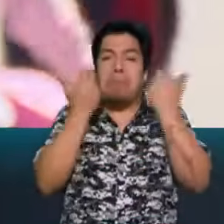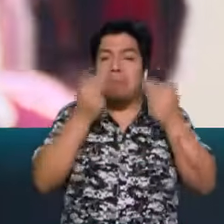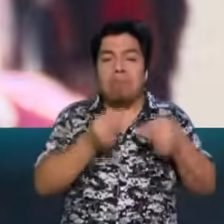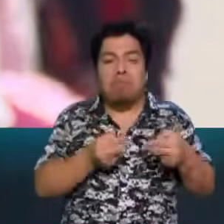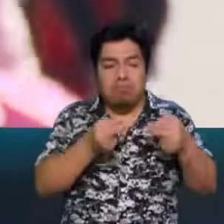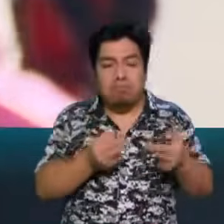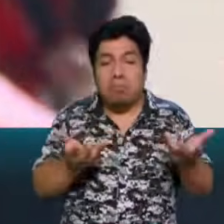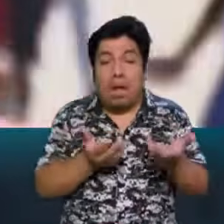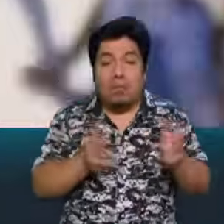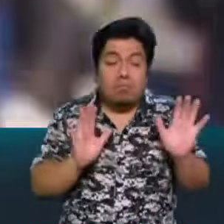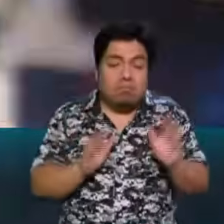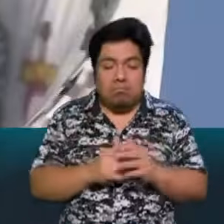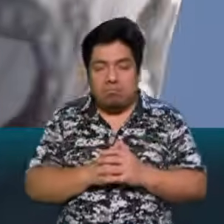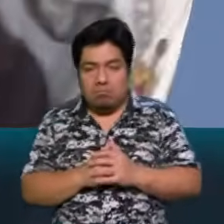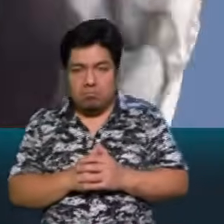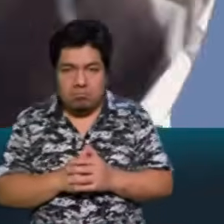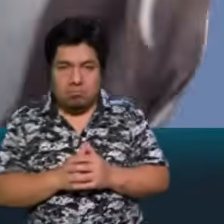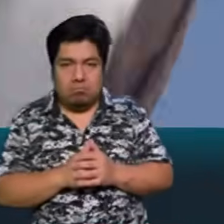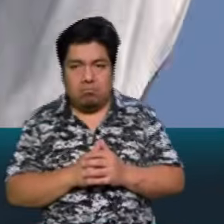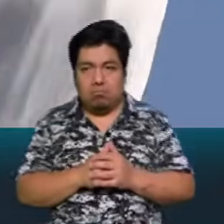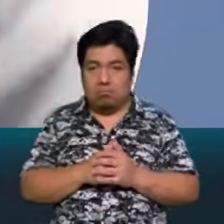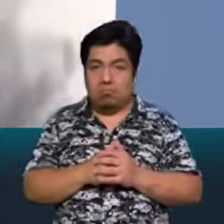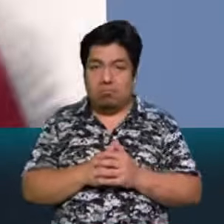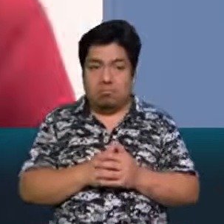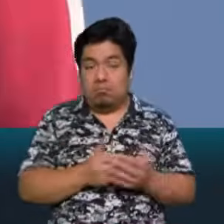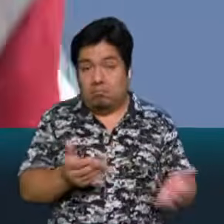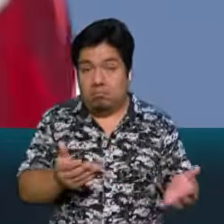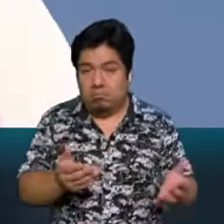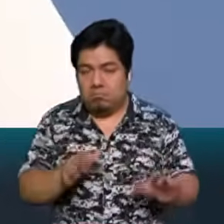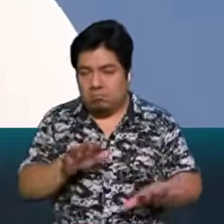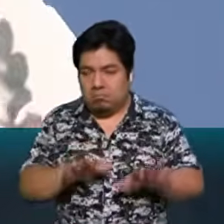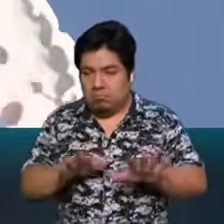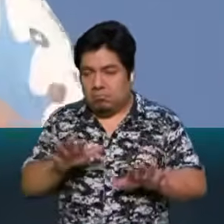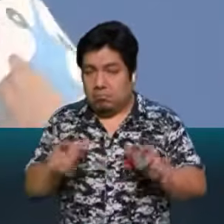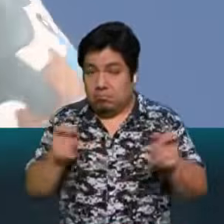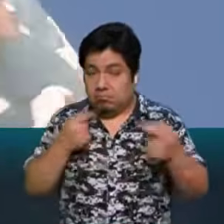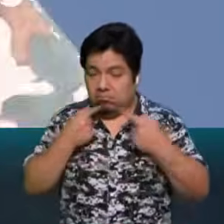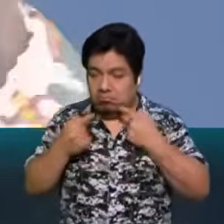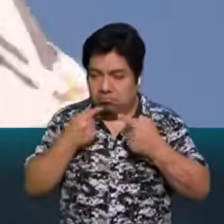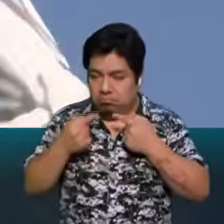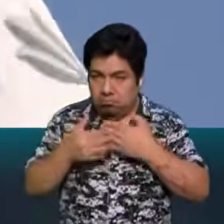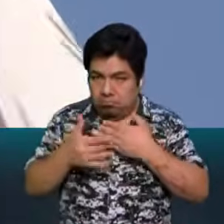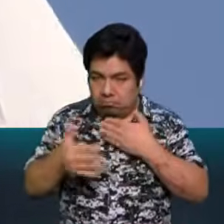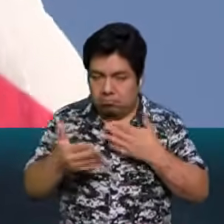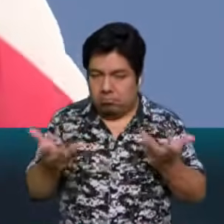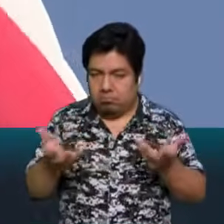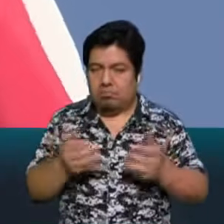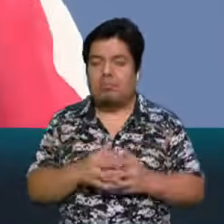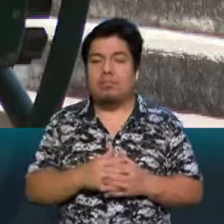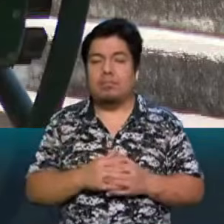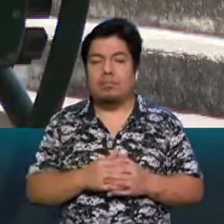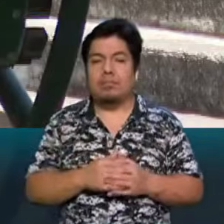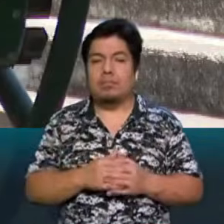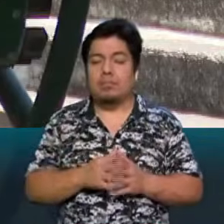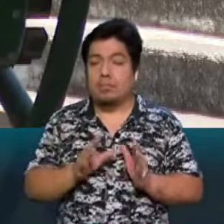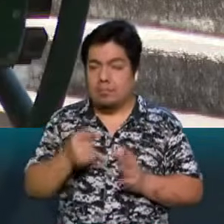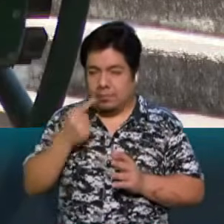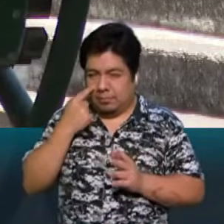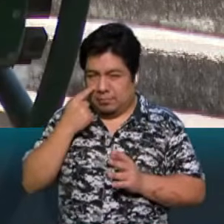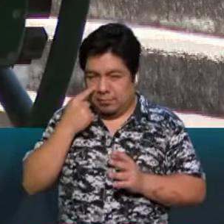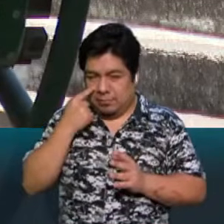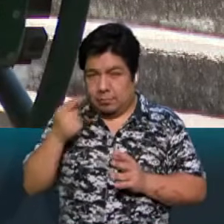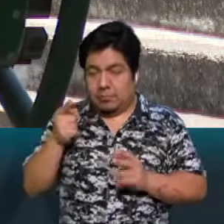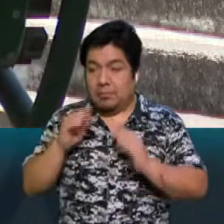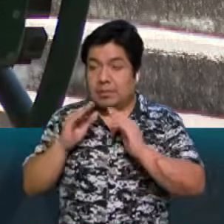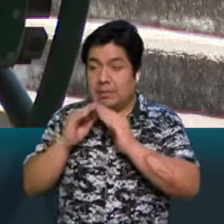que yo quiera. Ese tipo de cosas son las que tendremos que discutir de ahora en adelante. Y, por cierto,